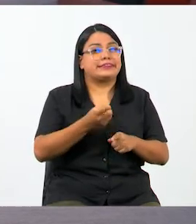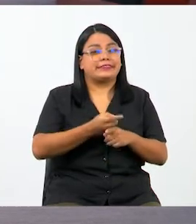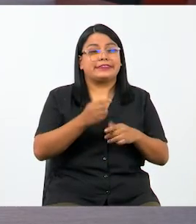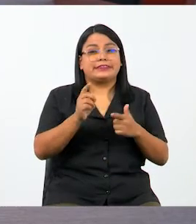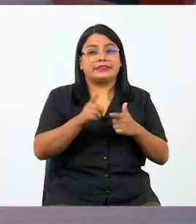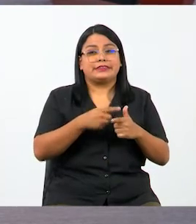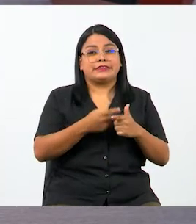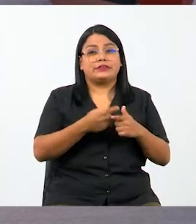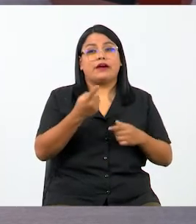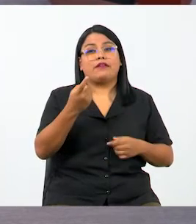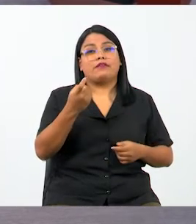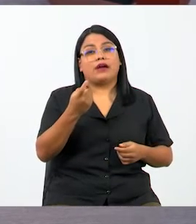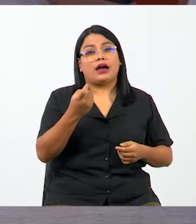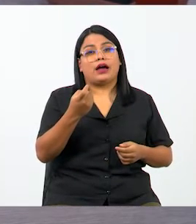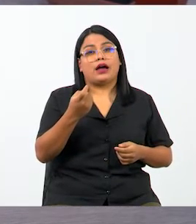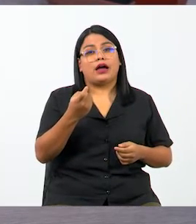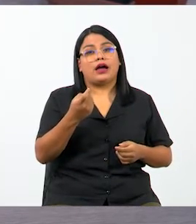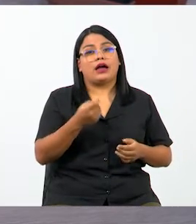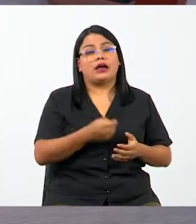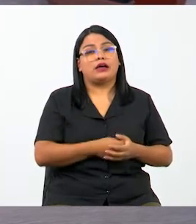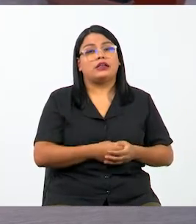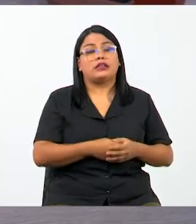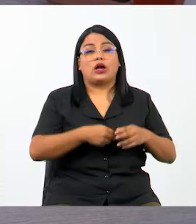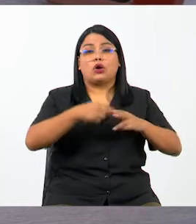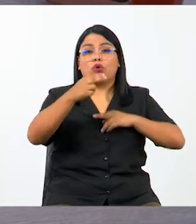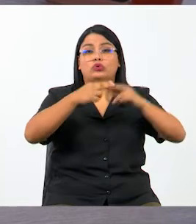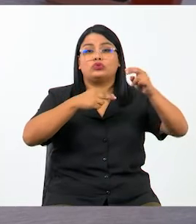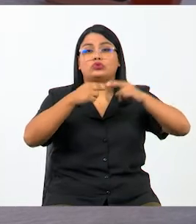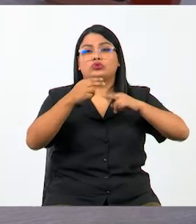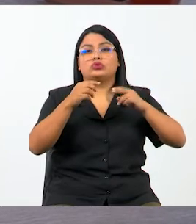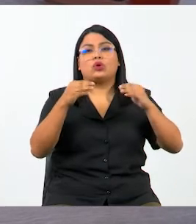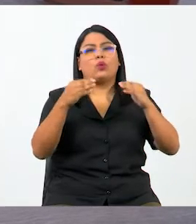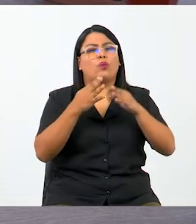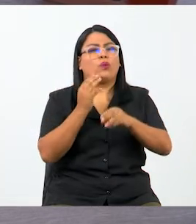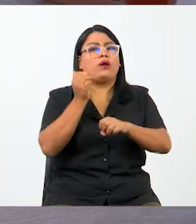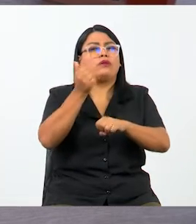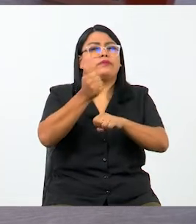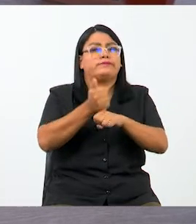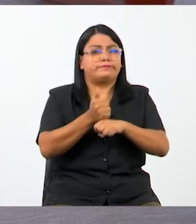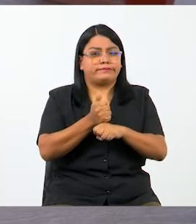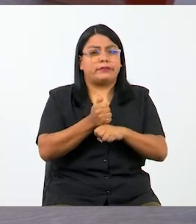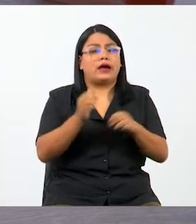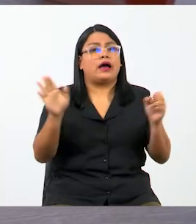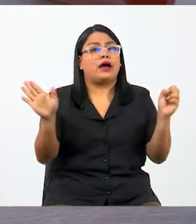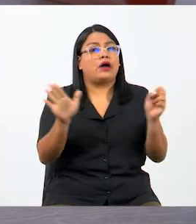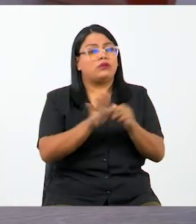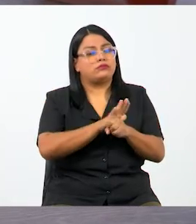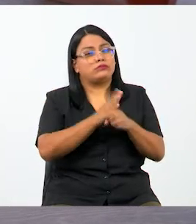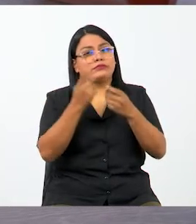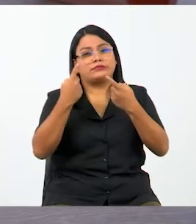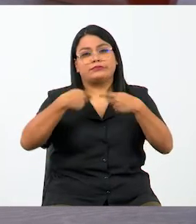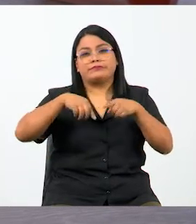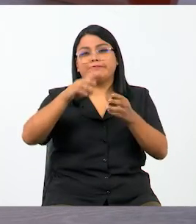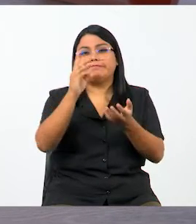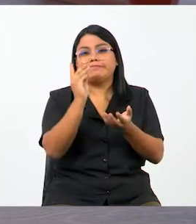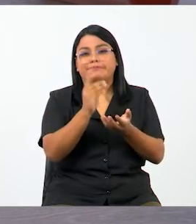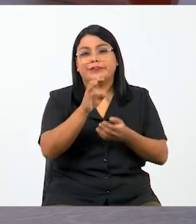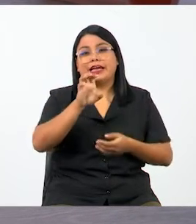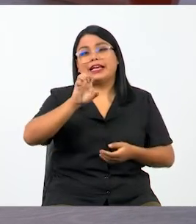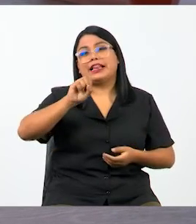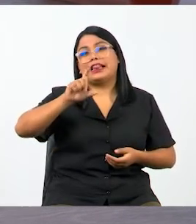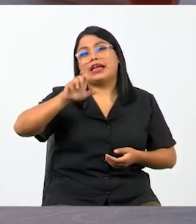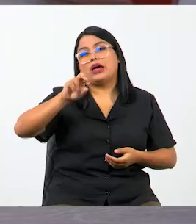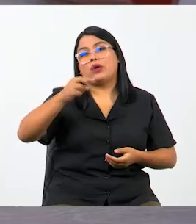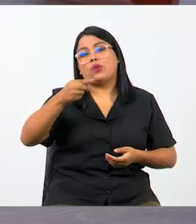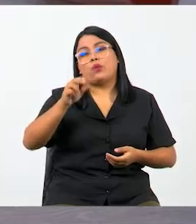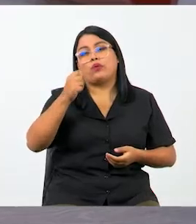etapa de construcción y consolidación para completar la secuencia didáctica de Slengua, y es lo que veremos a